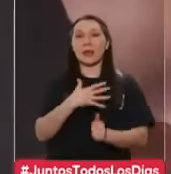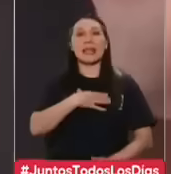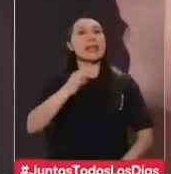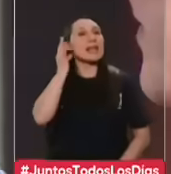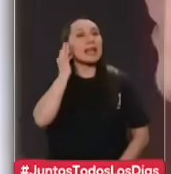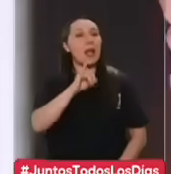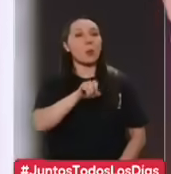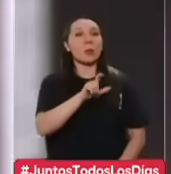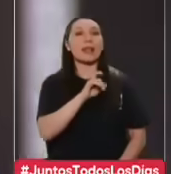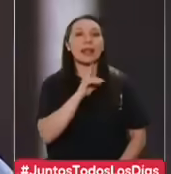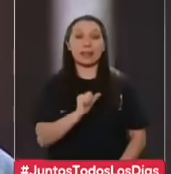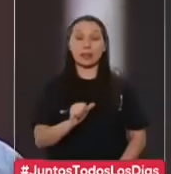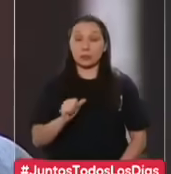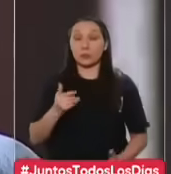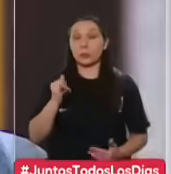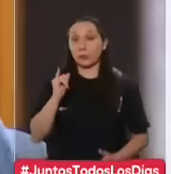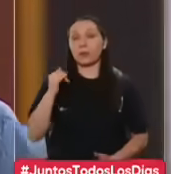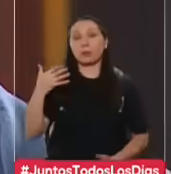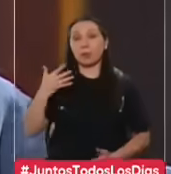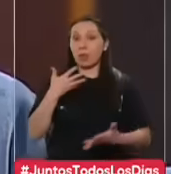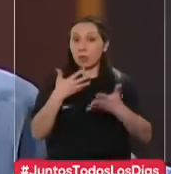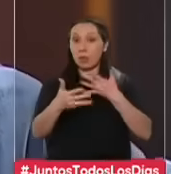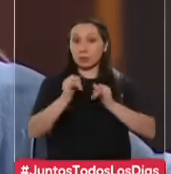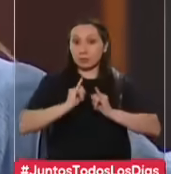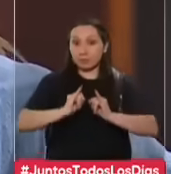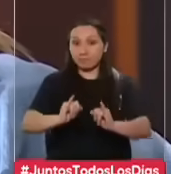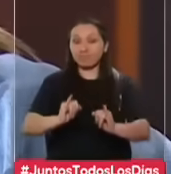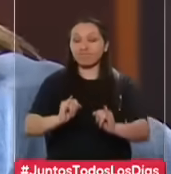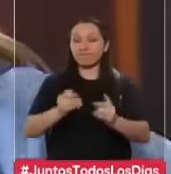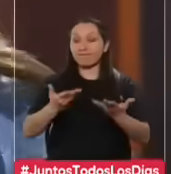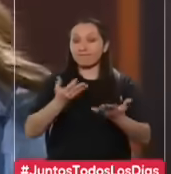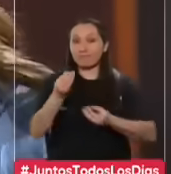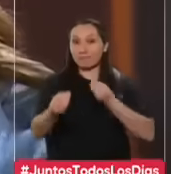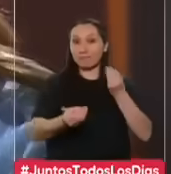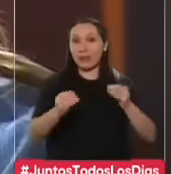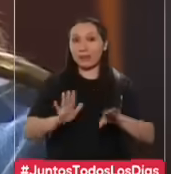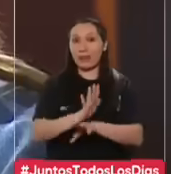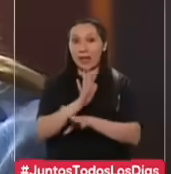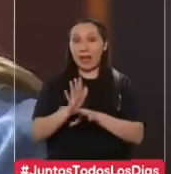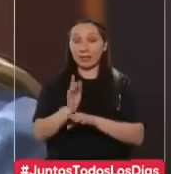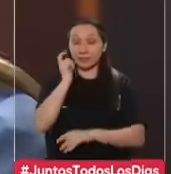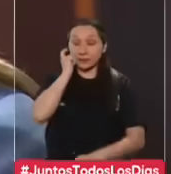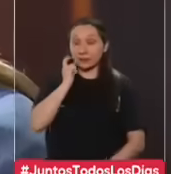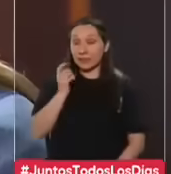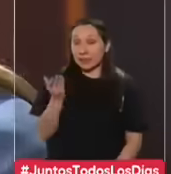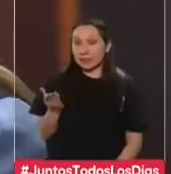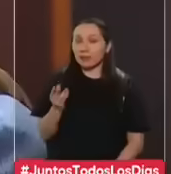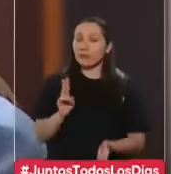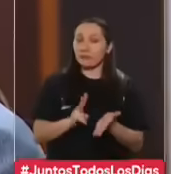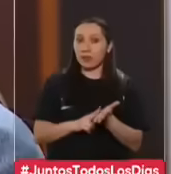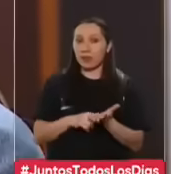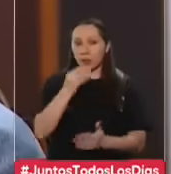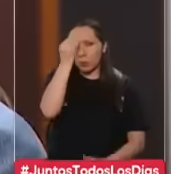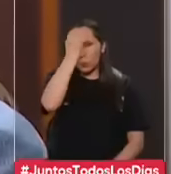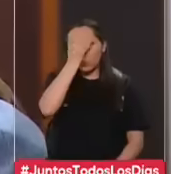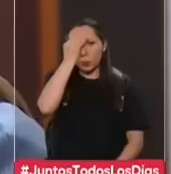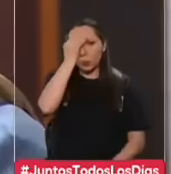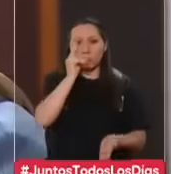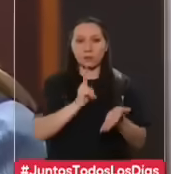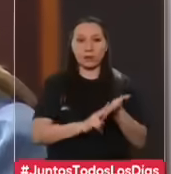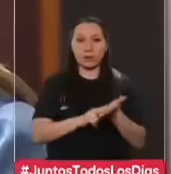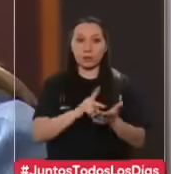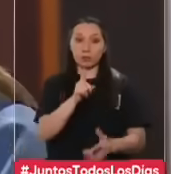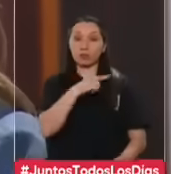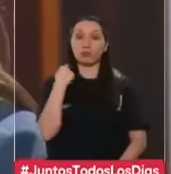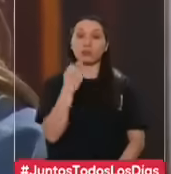Julieta. Sí, qué importante es transparentar lo que se está viviendo en este teatro, Don Francis. Es una preocupación que es genuina, que es real.